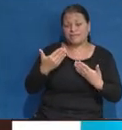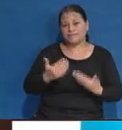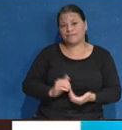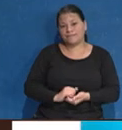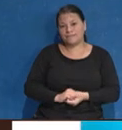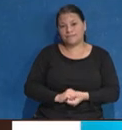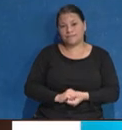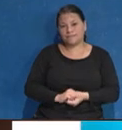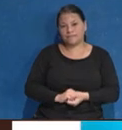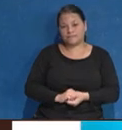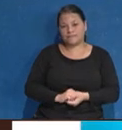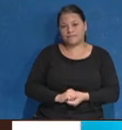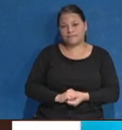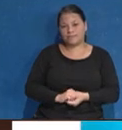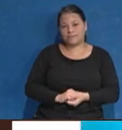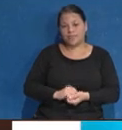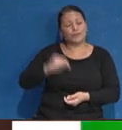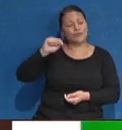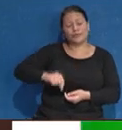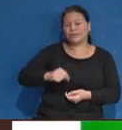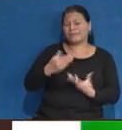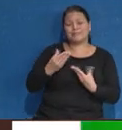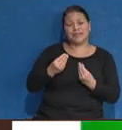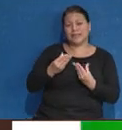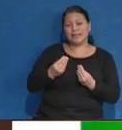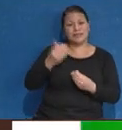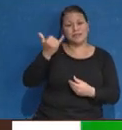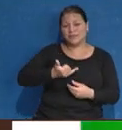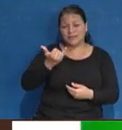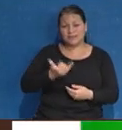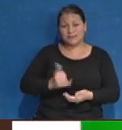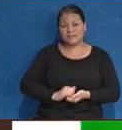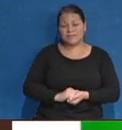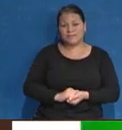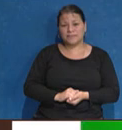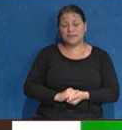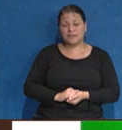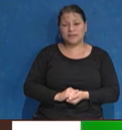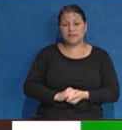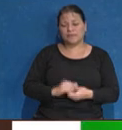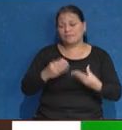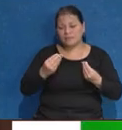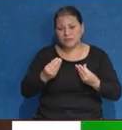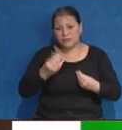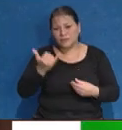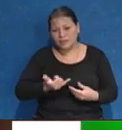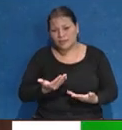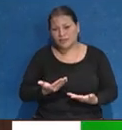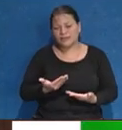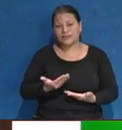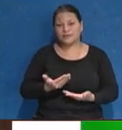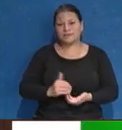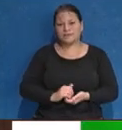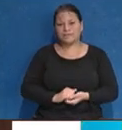era. Yo hoy por hoy tengo mucho miedo de mi vida, la verdad que tuve